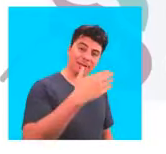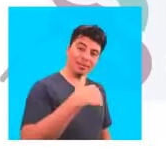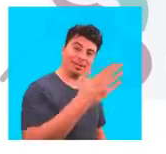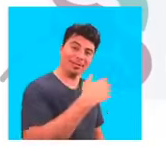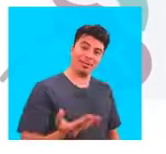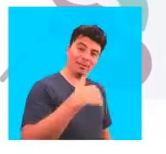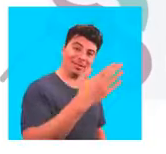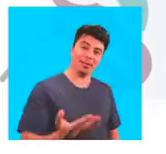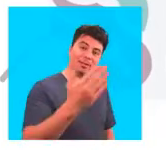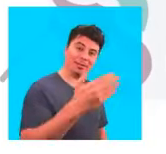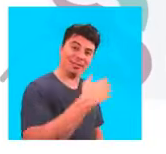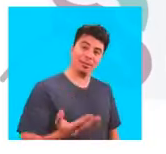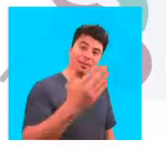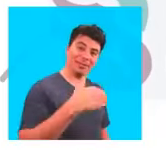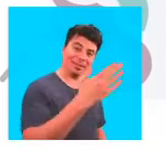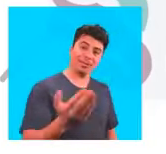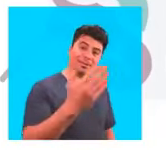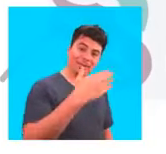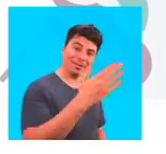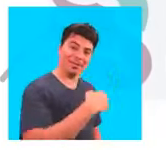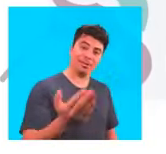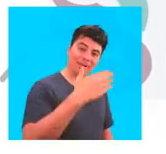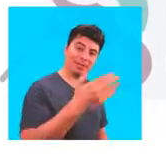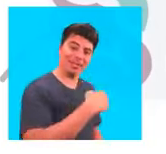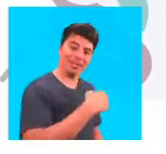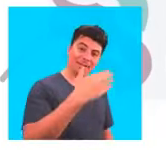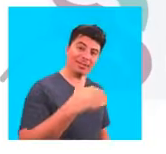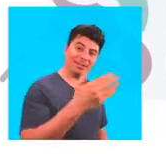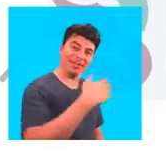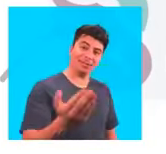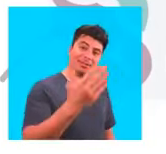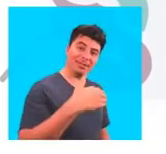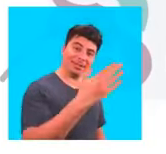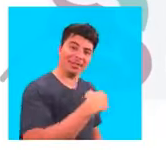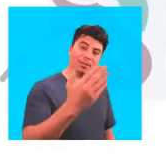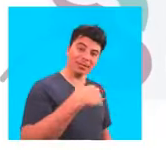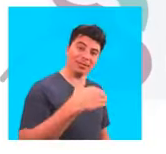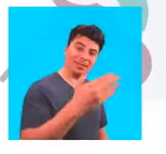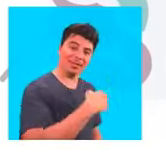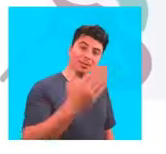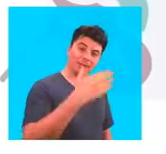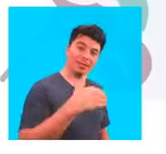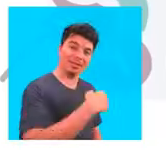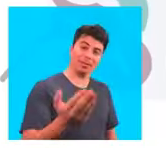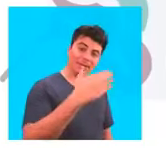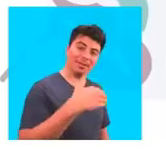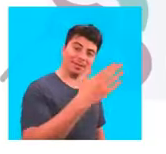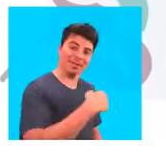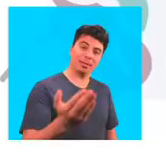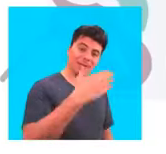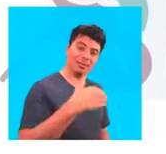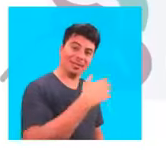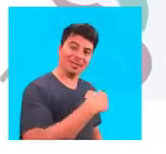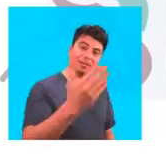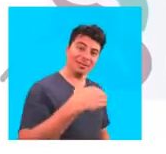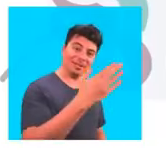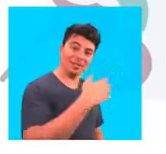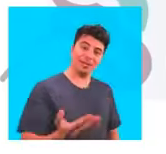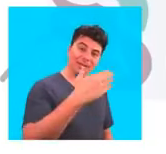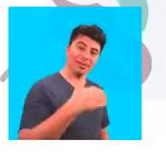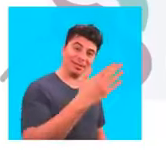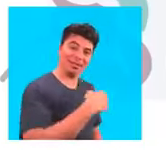beneficio es únicamente para el paciente. Yo de verdad, cada que un paciente me dice, yo me siento bien, hoy justamente platicaba